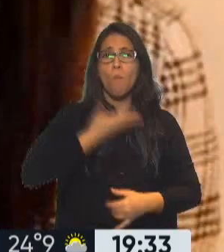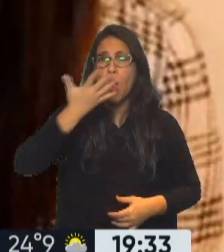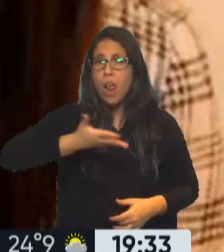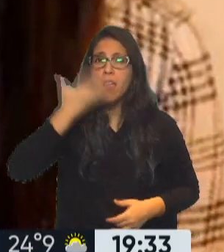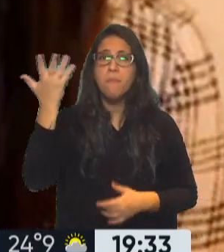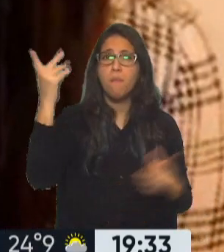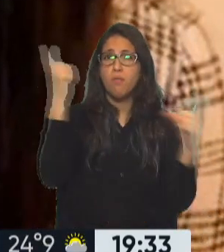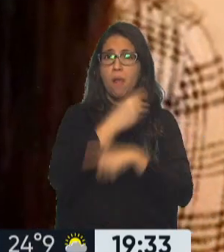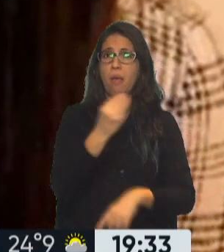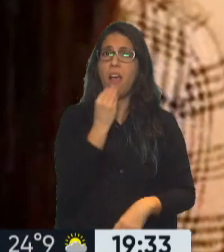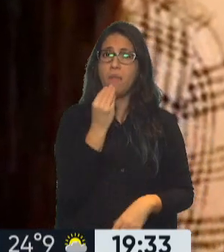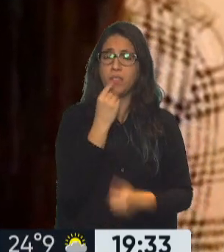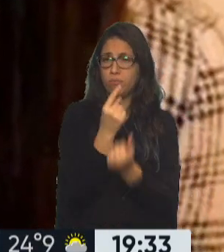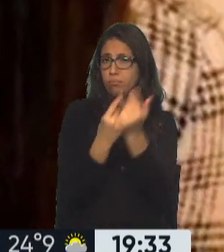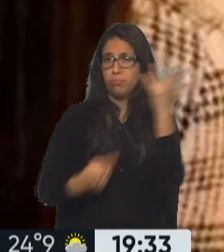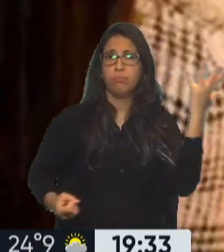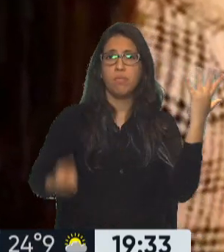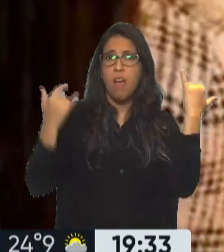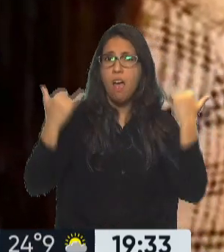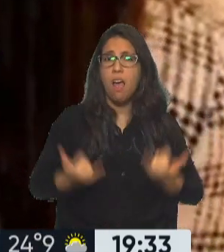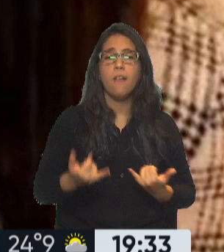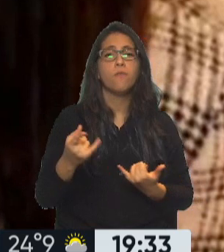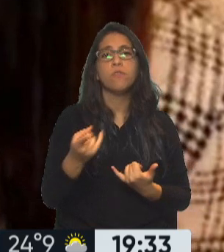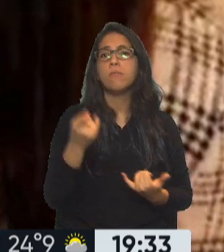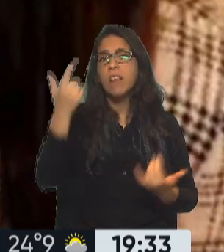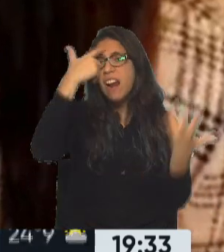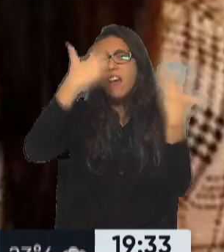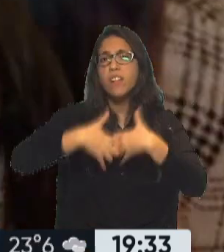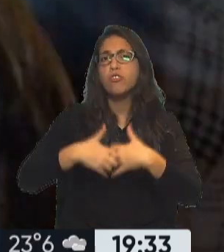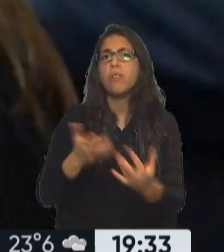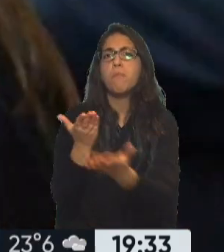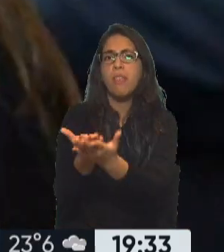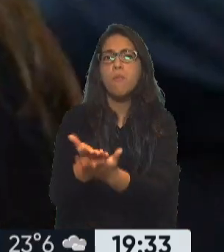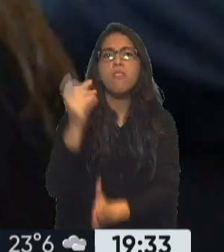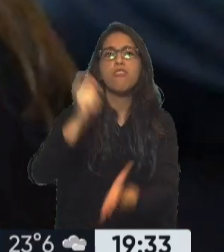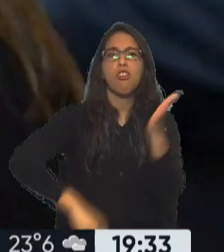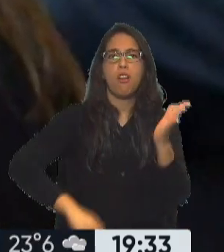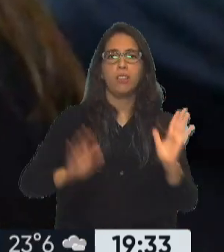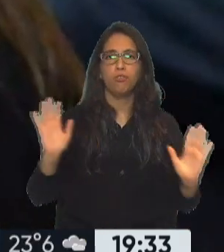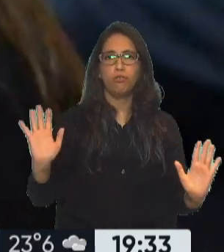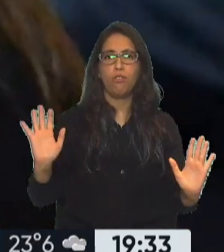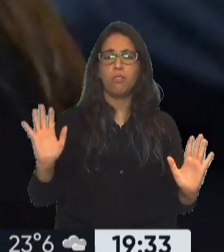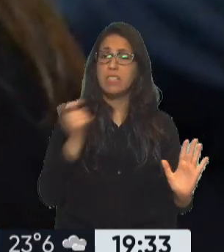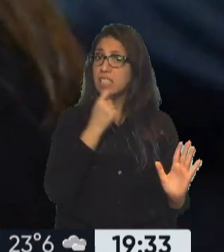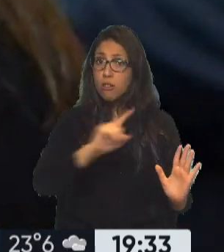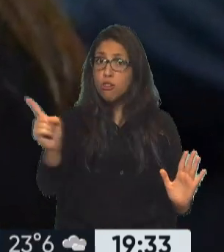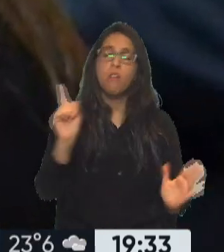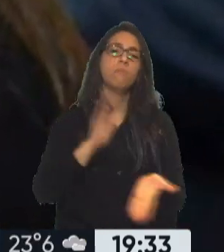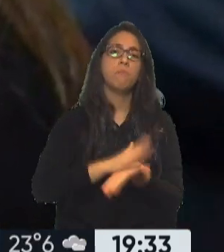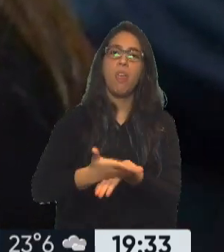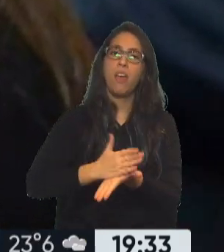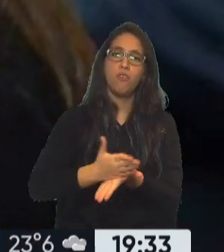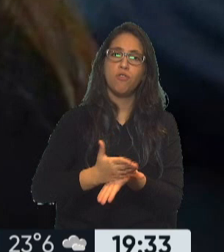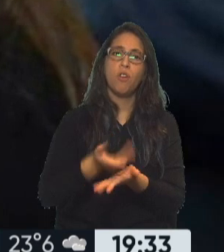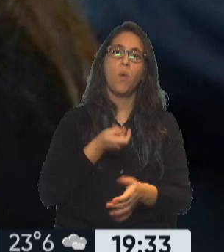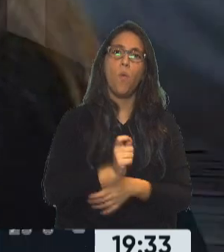de la alimentación y lo que intentamos es que reflexionen y corrijan en el caso de que no lo hagan vamos a hacer una mediación y un juicio por daños